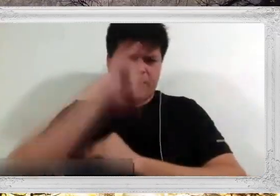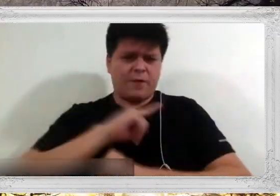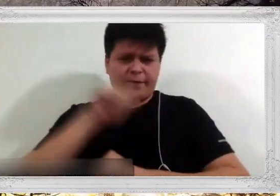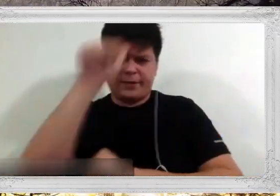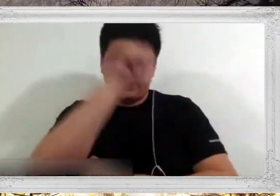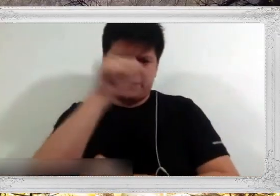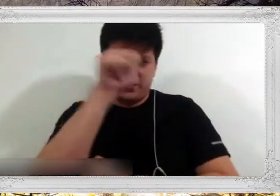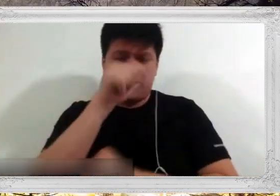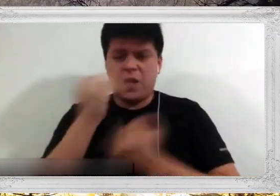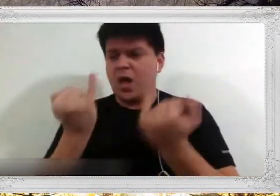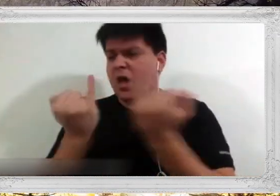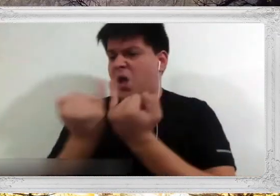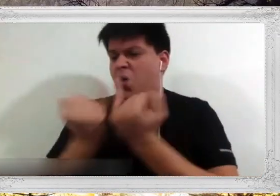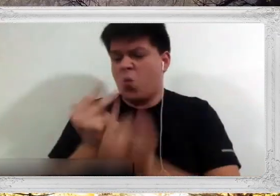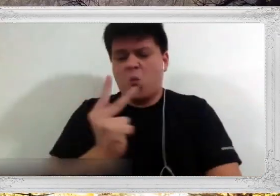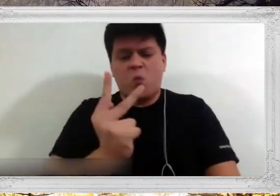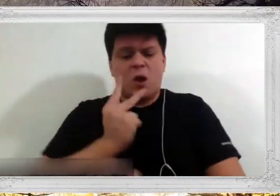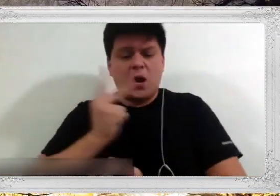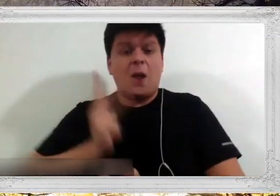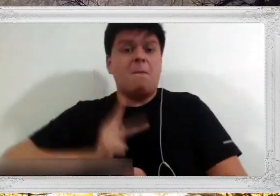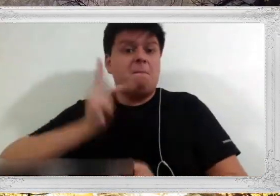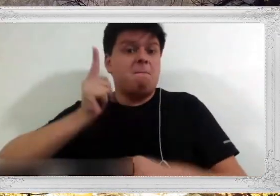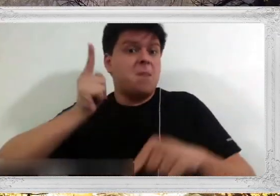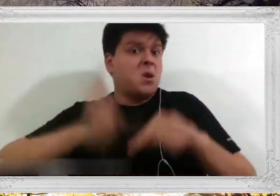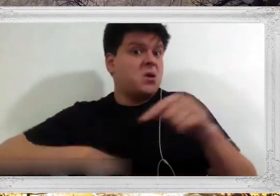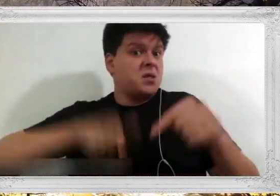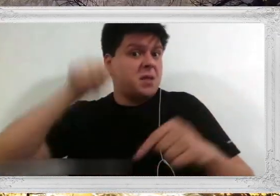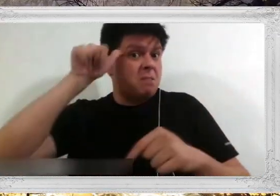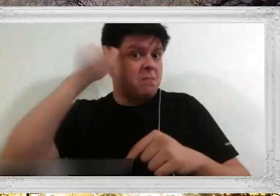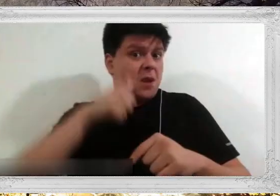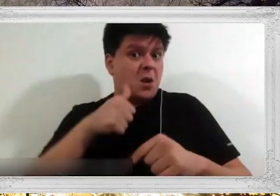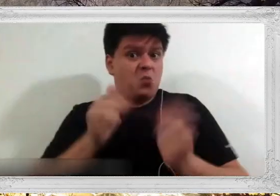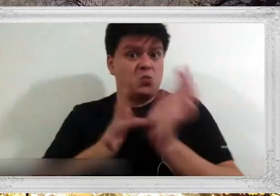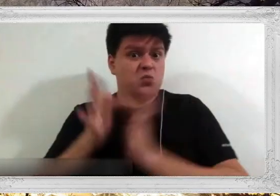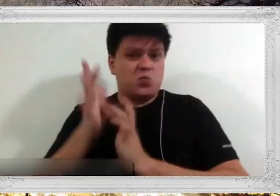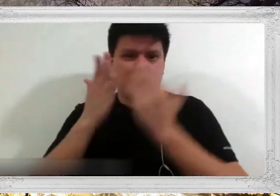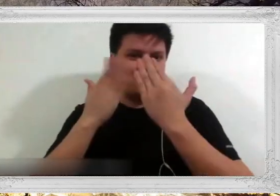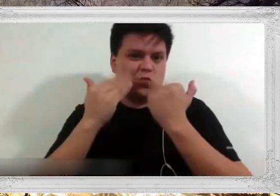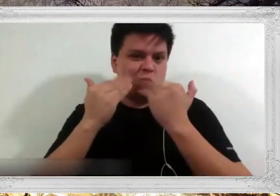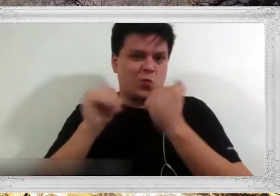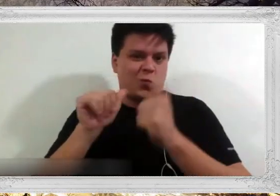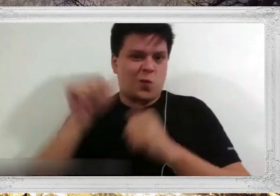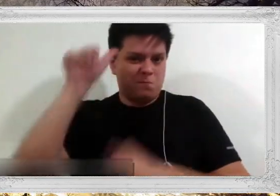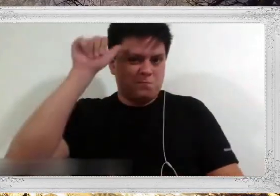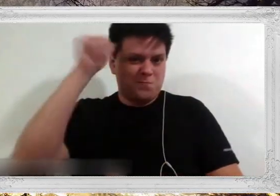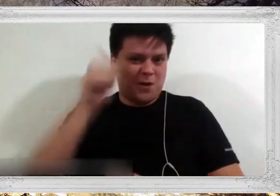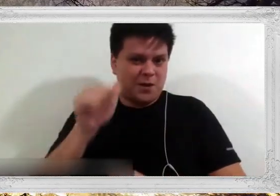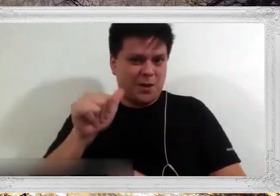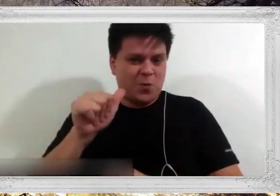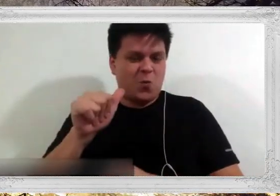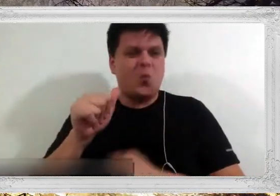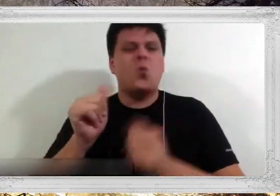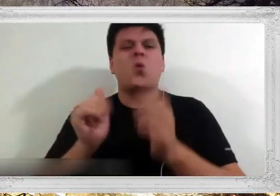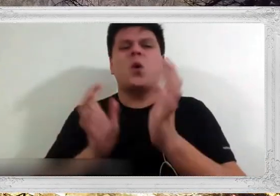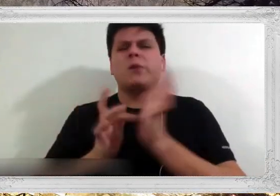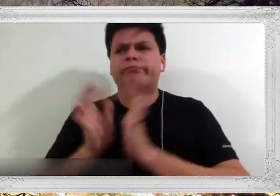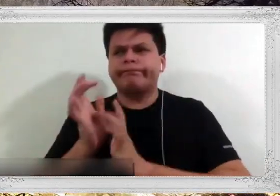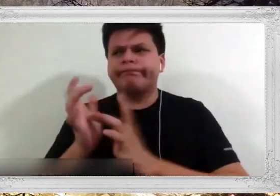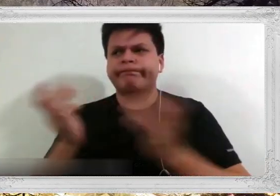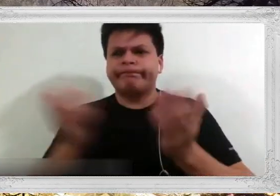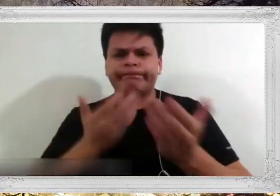pecado. Jesús realiza esencialmente un sacerdocio de misericordia y de compasión.